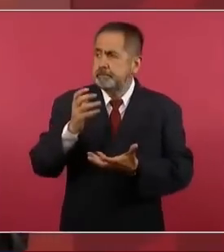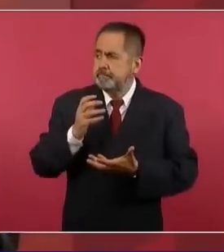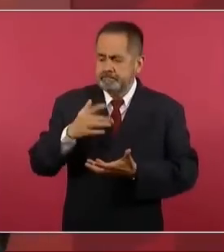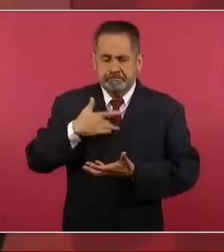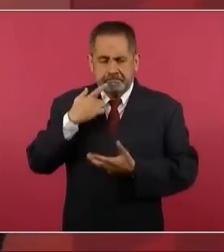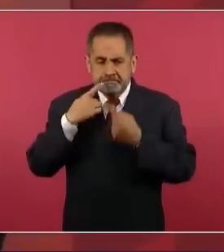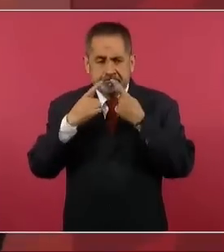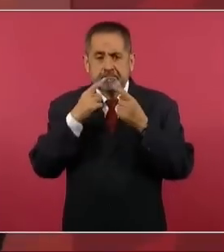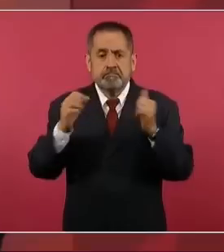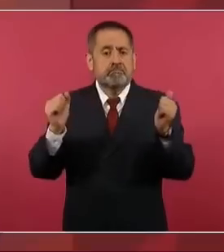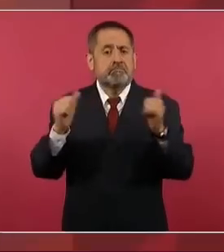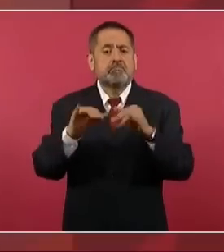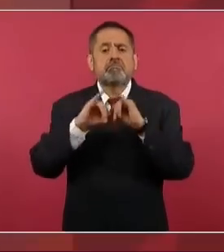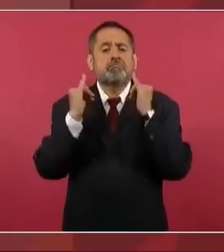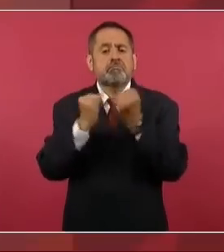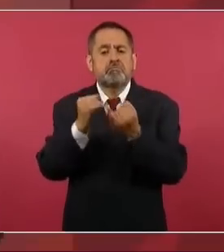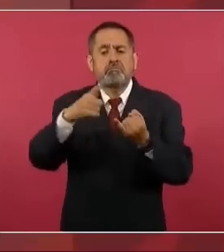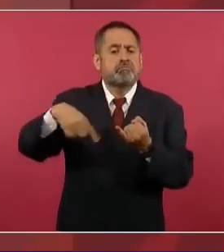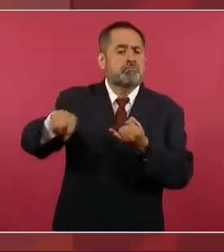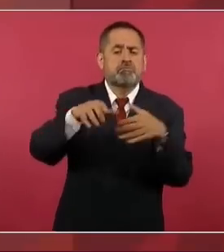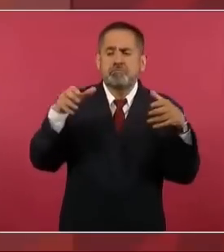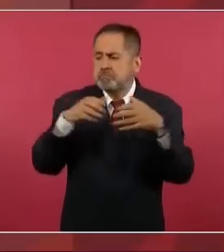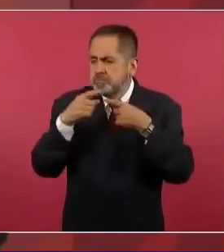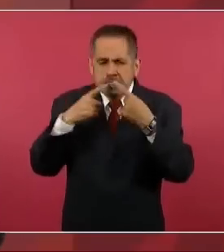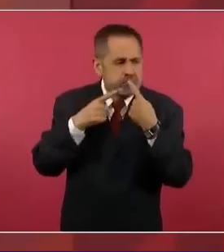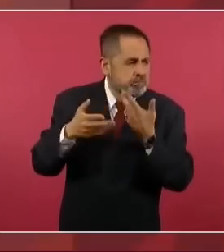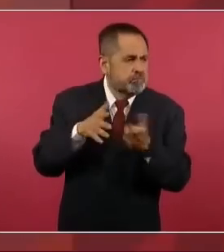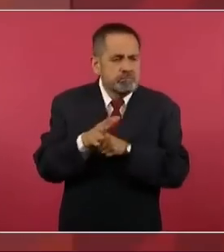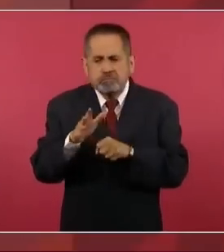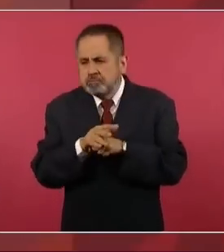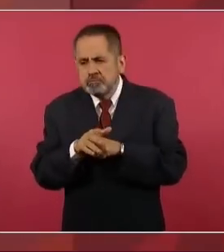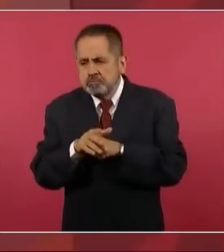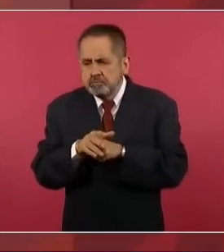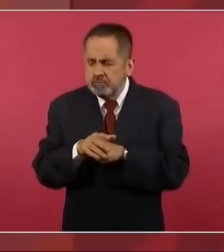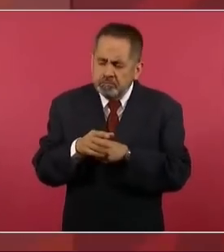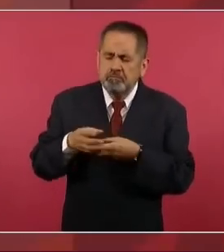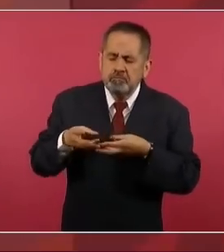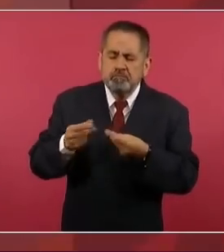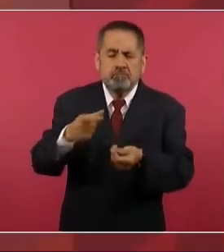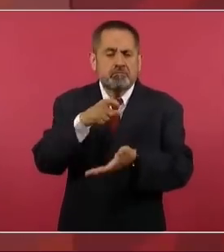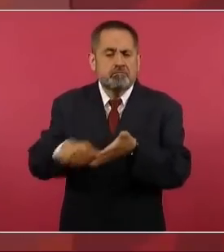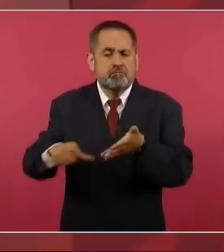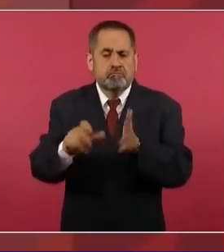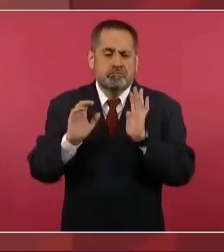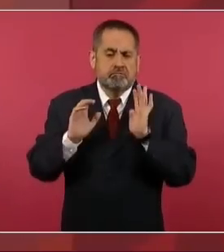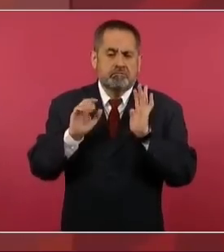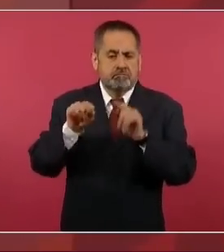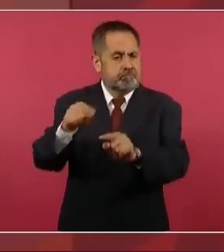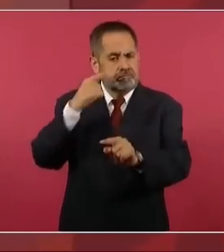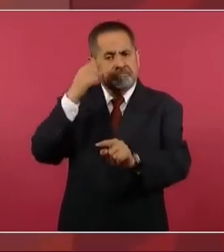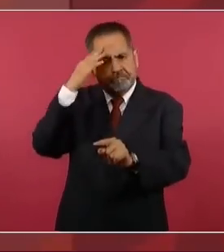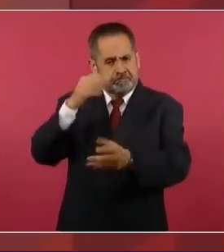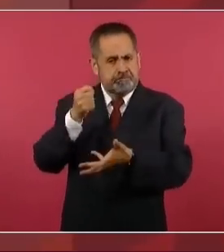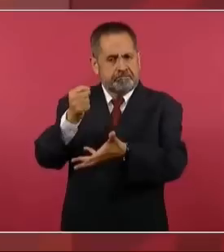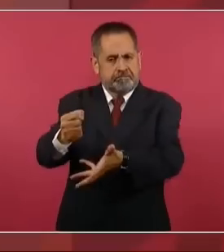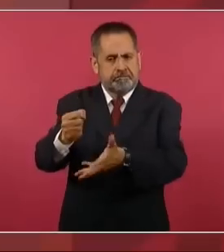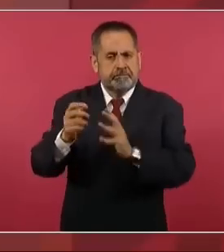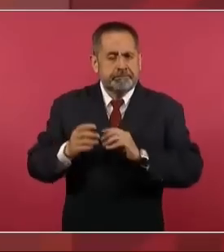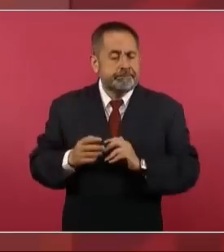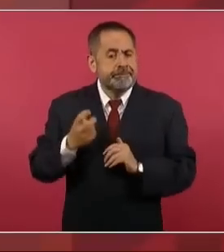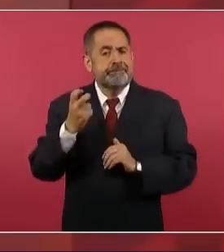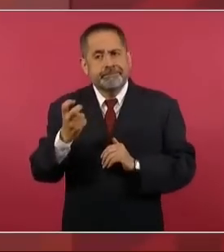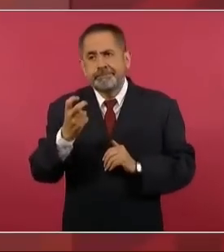asamblea qué hacer con ese recurso. Y ya estamos llegando